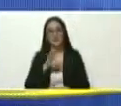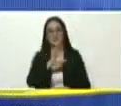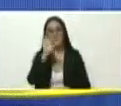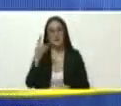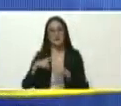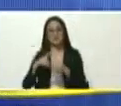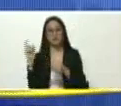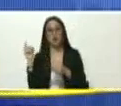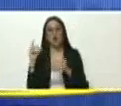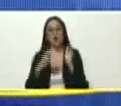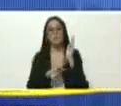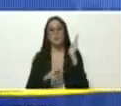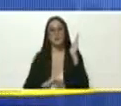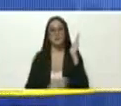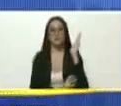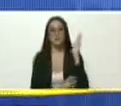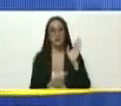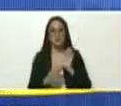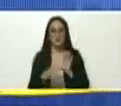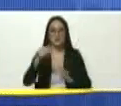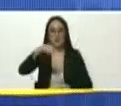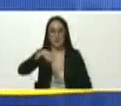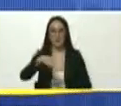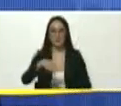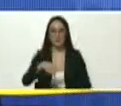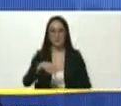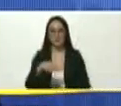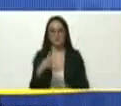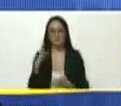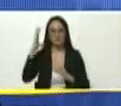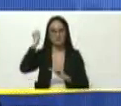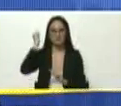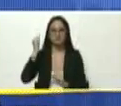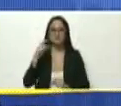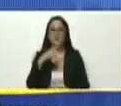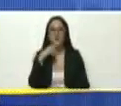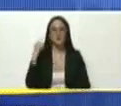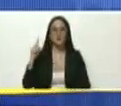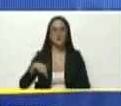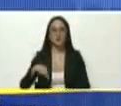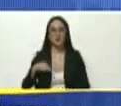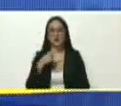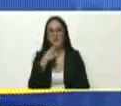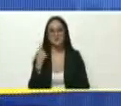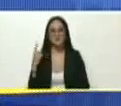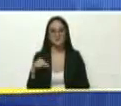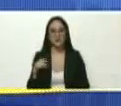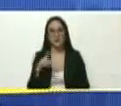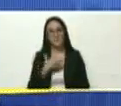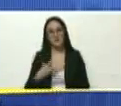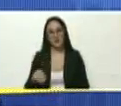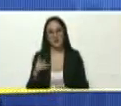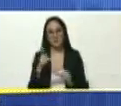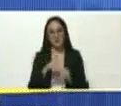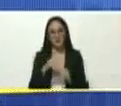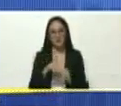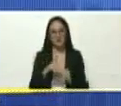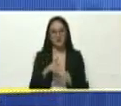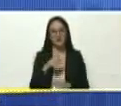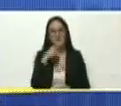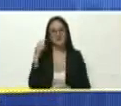OPEP, representados aquí por el excelentísimo embajador de Rusia, presidente de PDVSA, presidente de